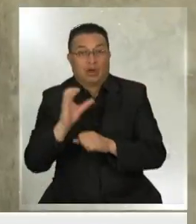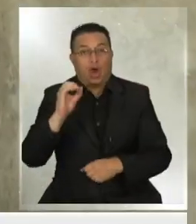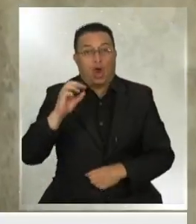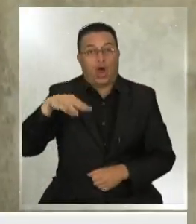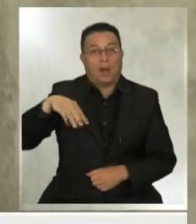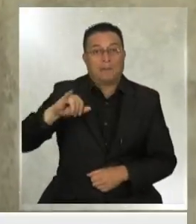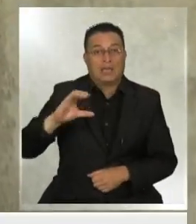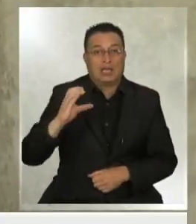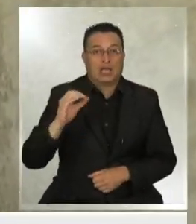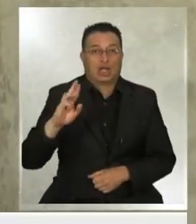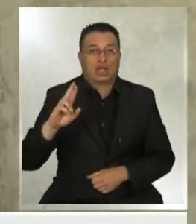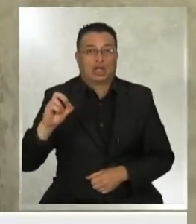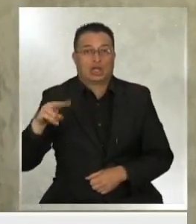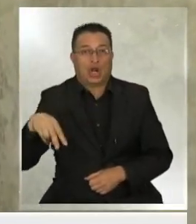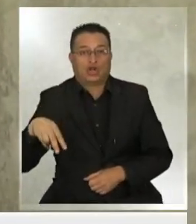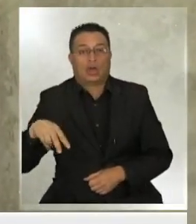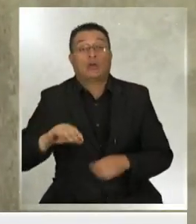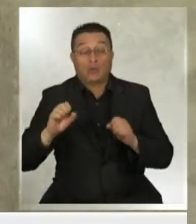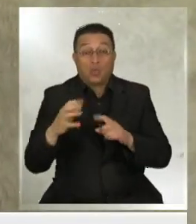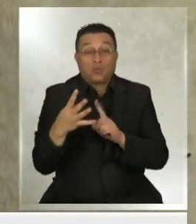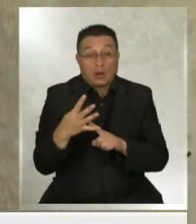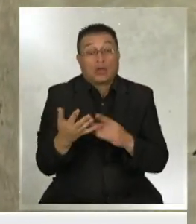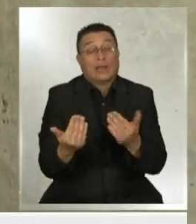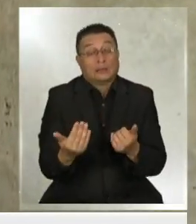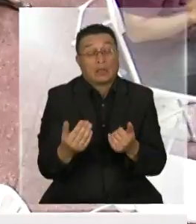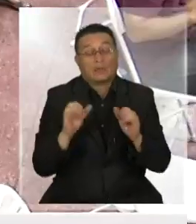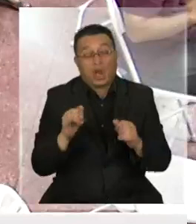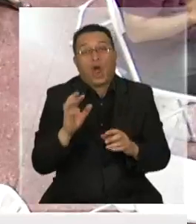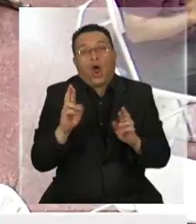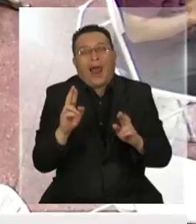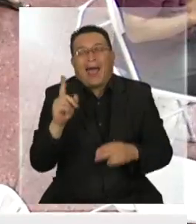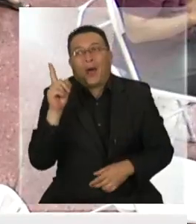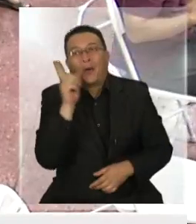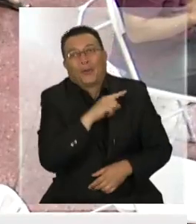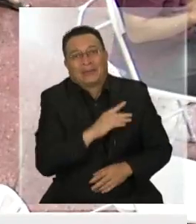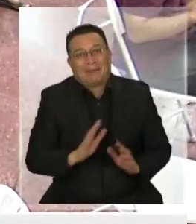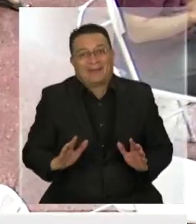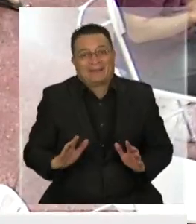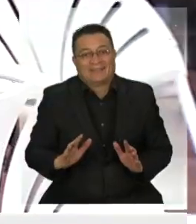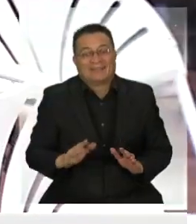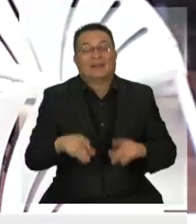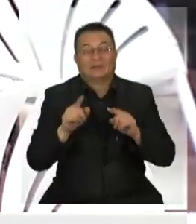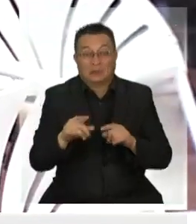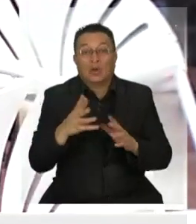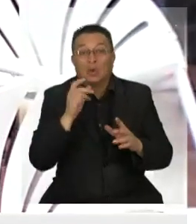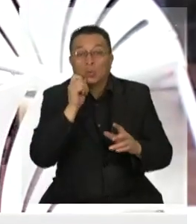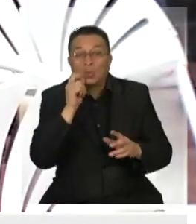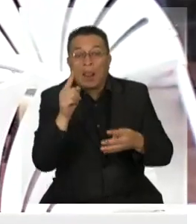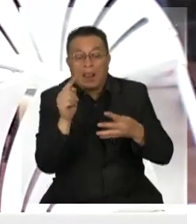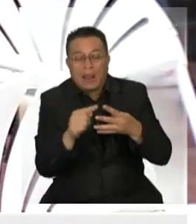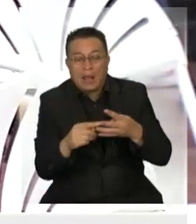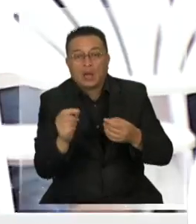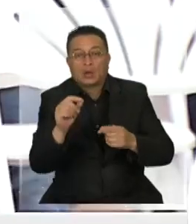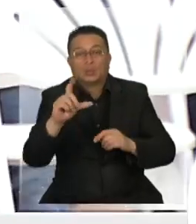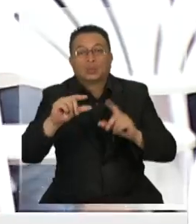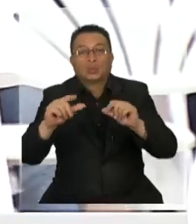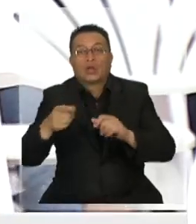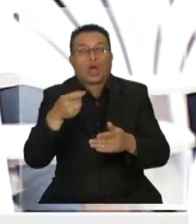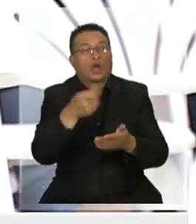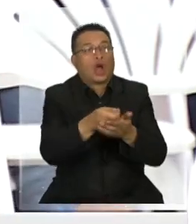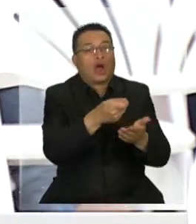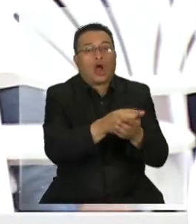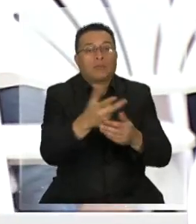Pienso que es necesario una cuarta dosis y esperemos que sea la última. Las dudas ahora apuntan al tipo y la cantidad de vacunas que